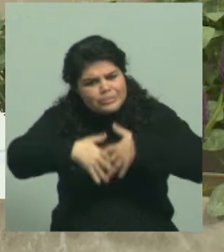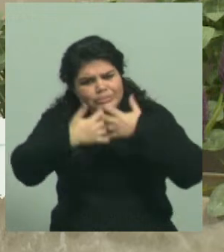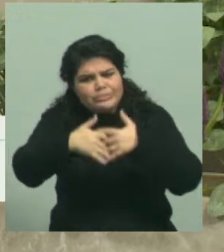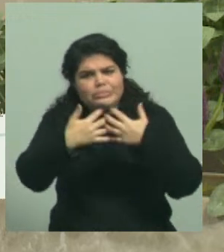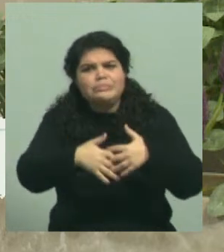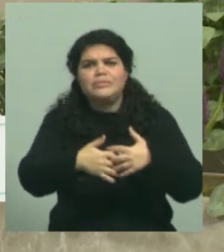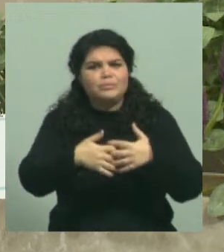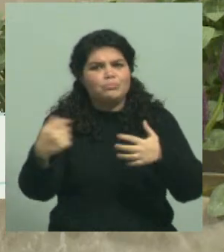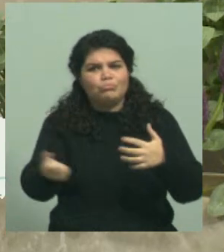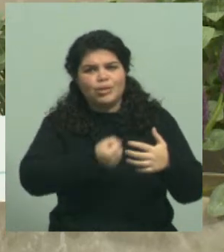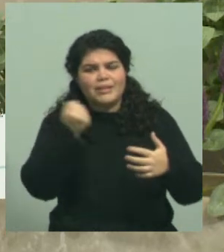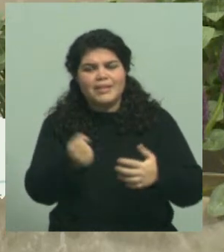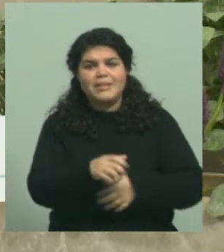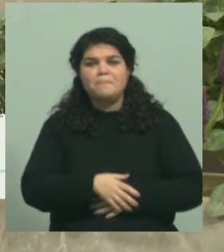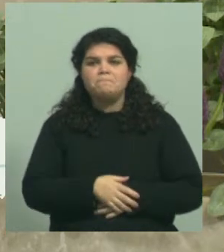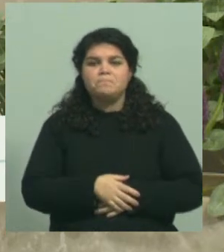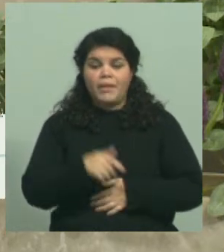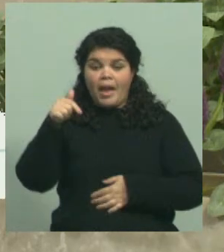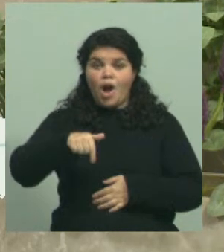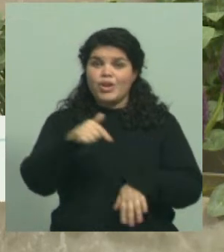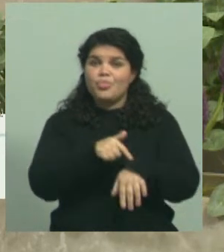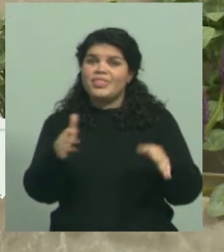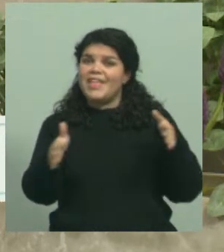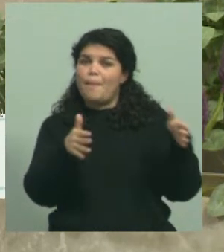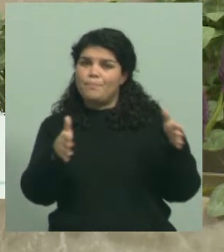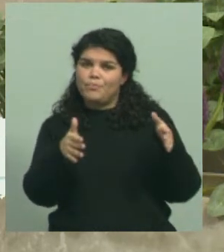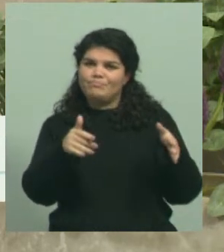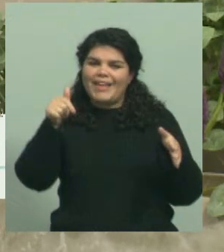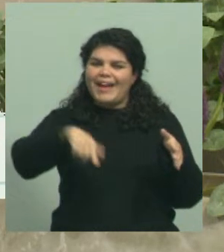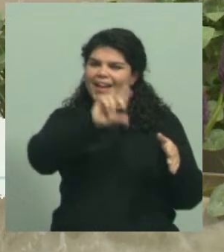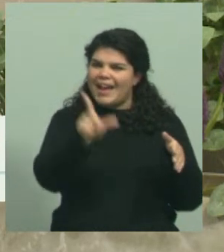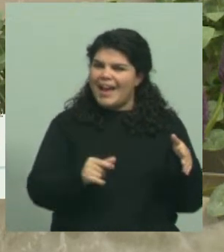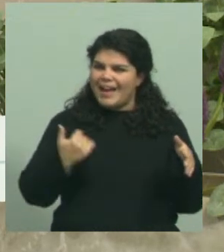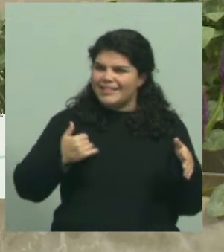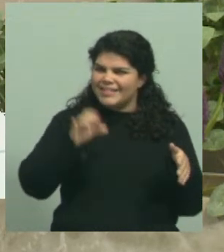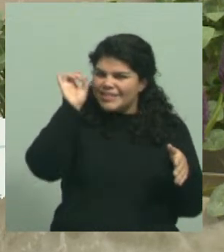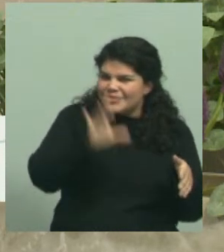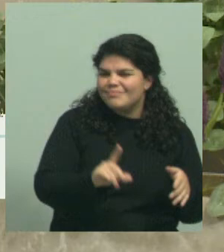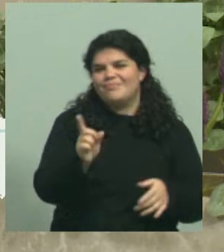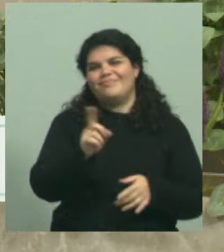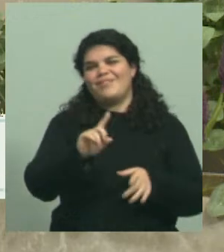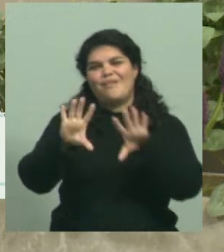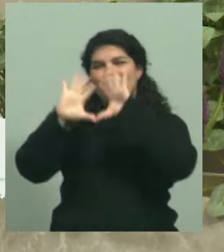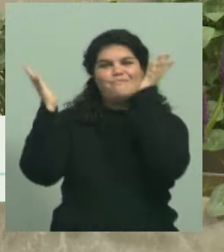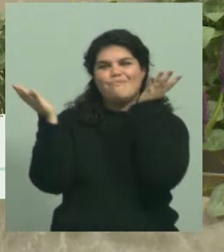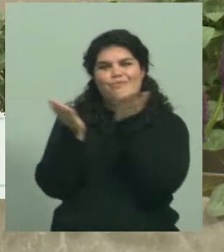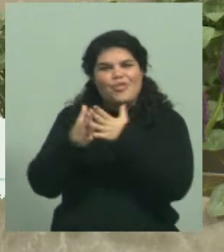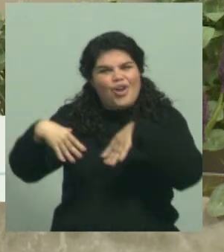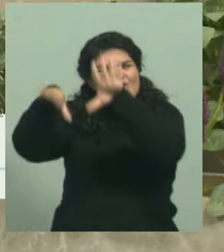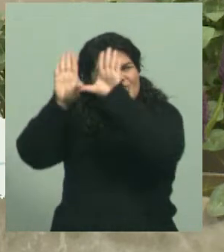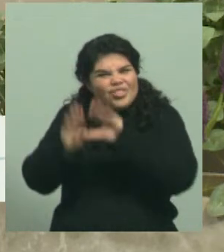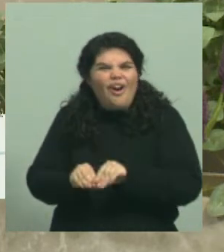Yo creo que vivimos una época, no solo en Argentina, todo el mundo vive una época en donde hay una crisis